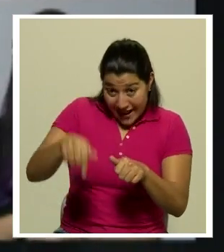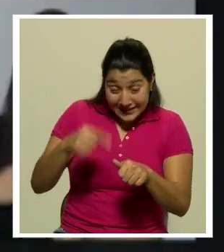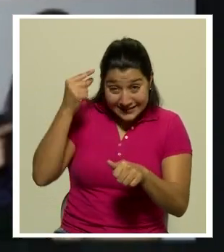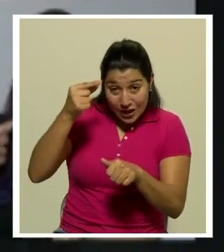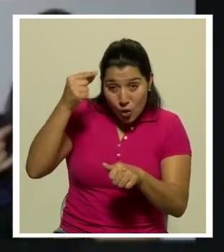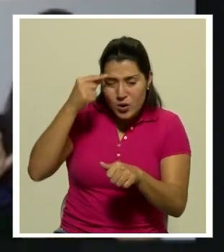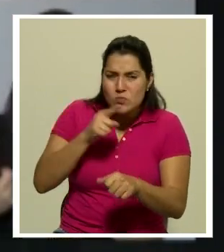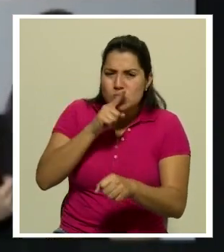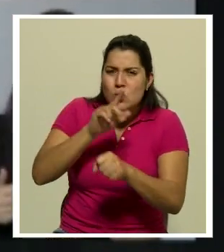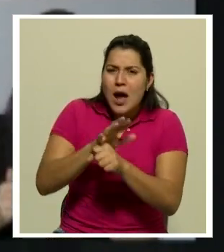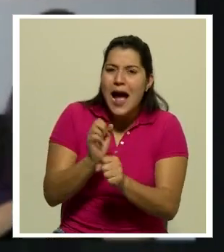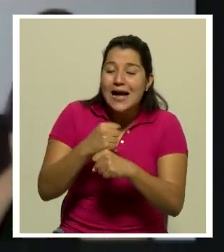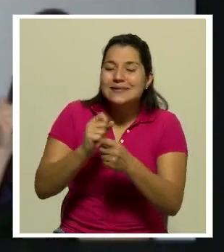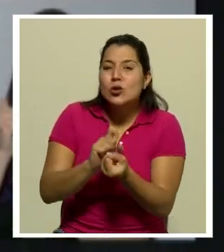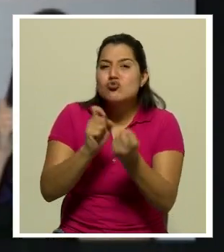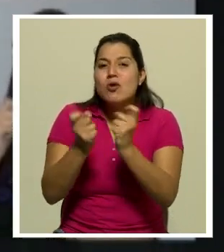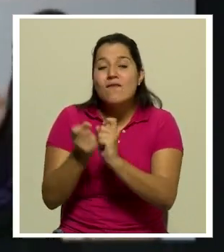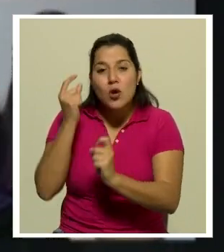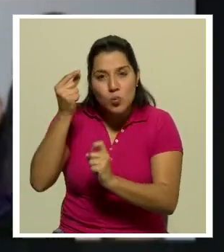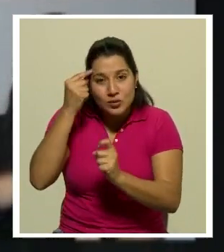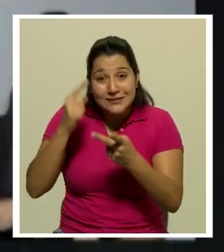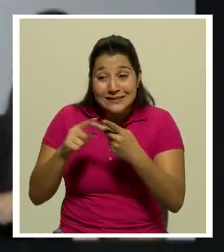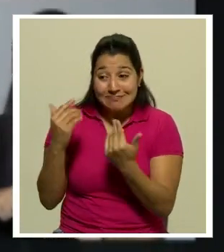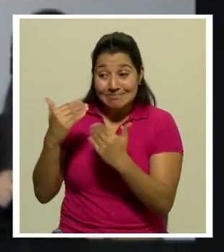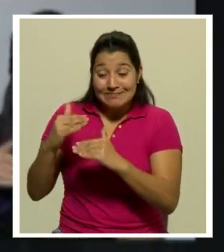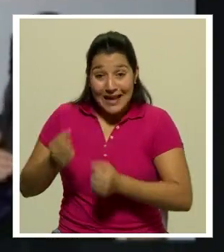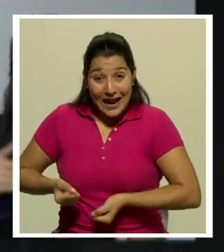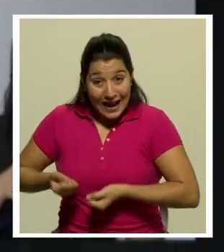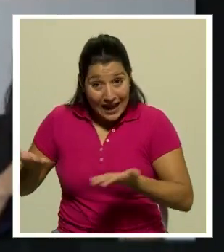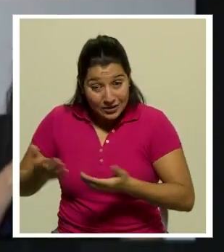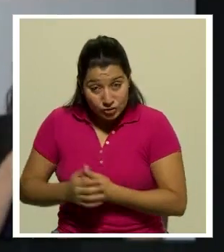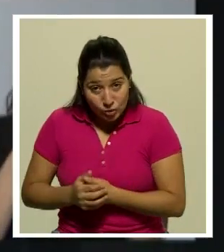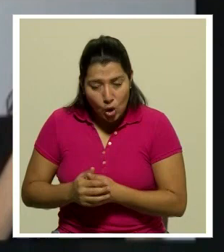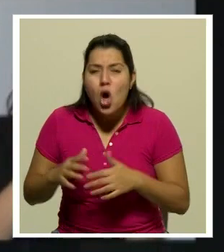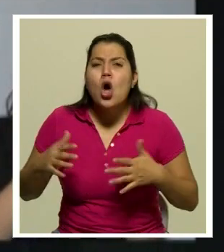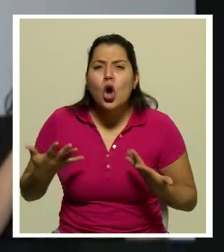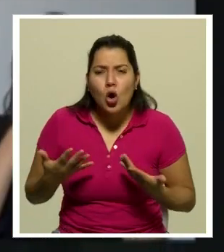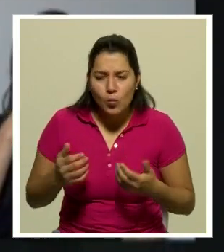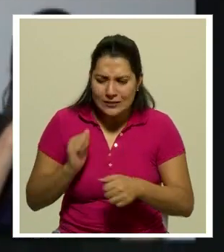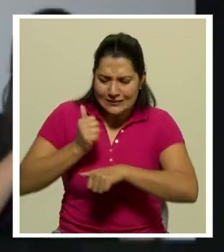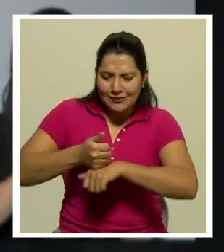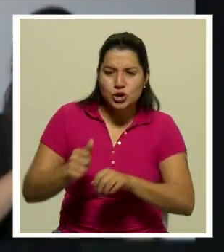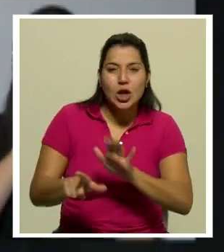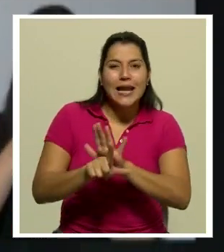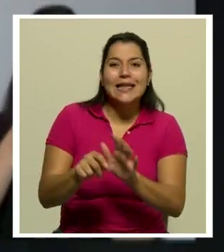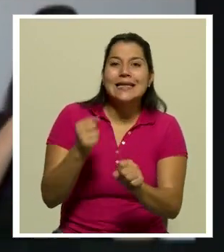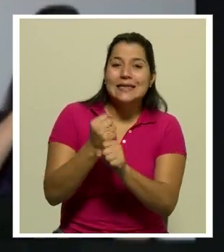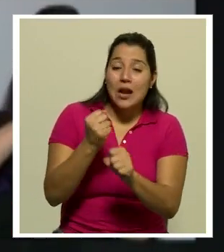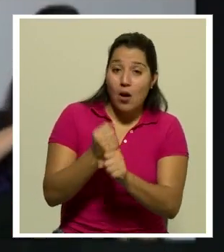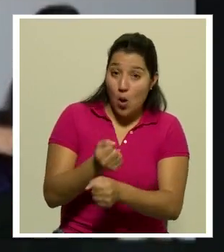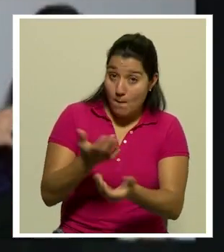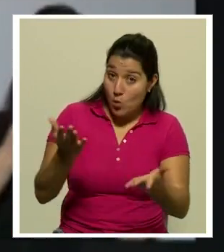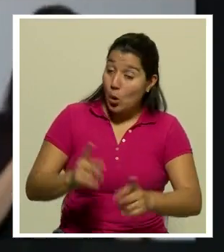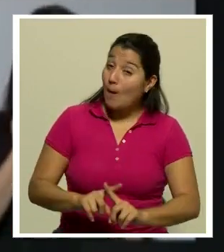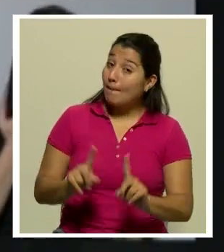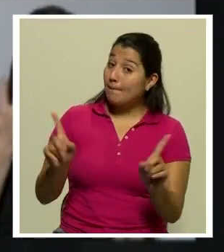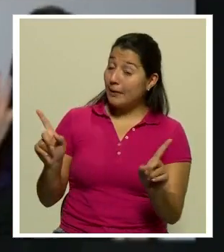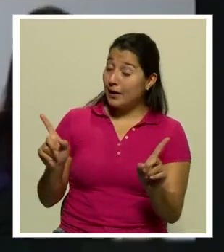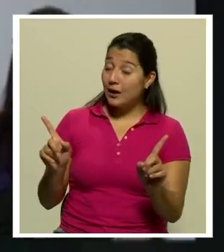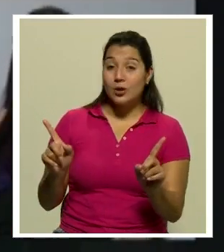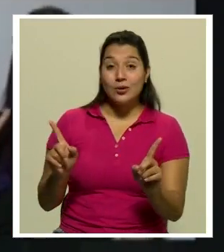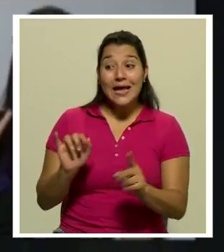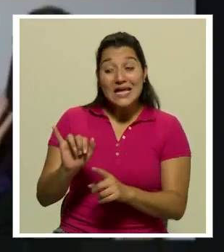del Estado y la contención del gasto público por medio de una ley de empleo público. Sin embargo,